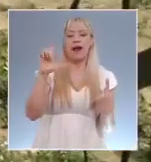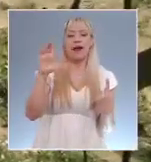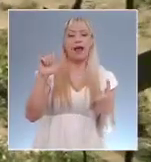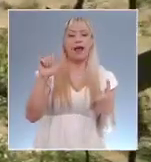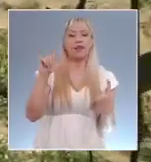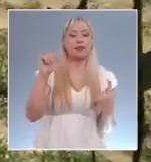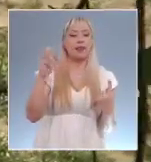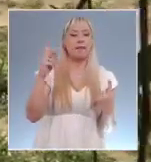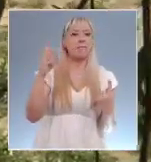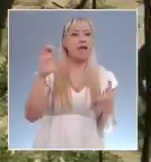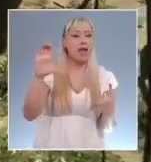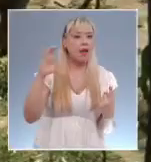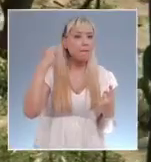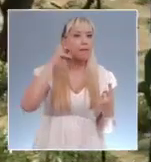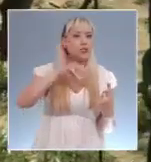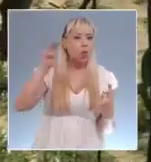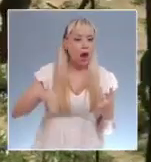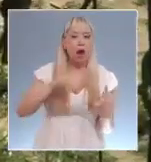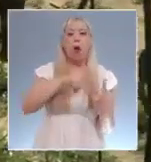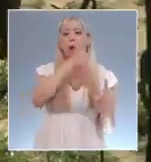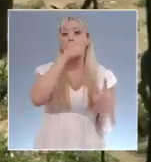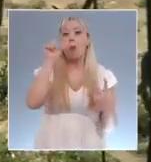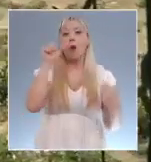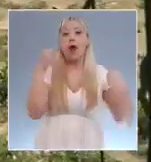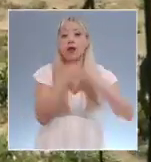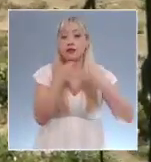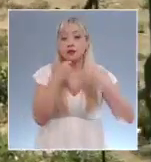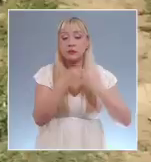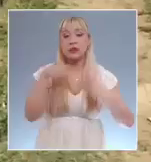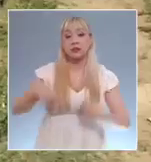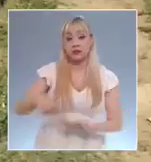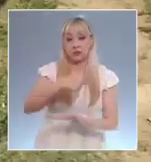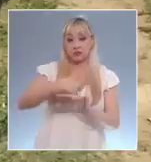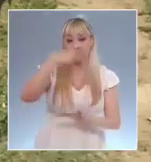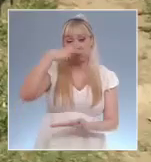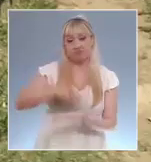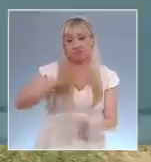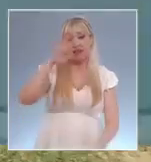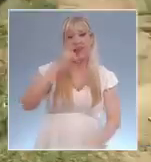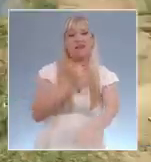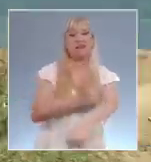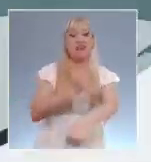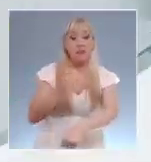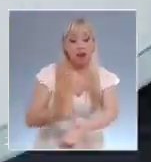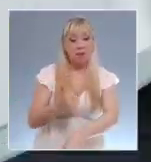México se concentran en las alcaldías Iztapalapa y Gustavo Amadero.